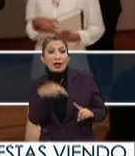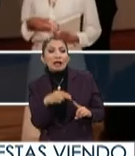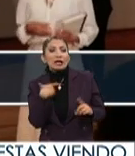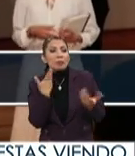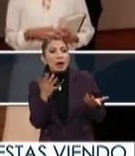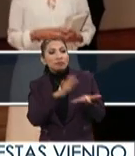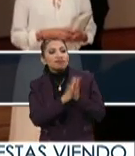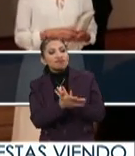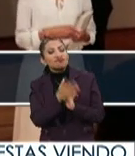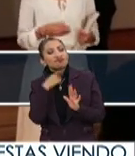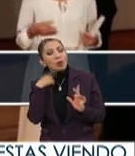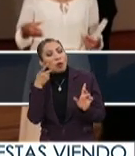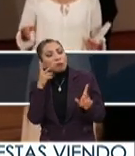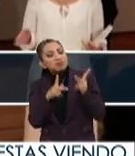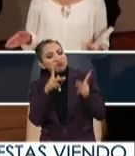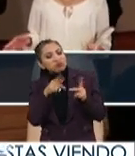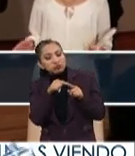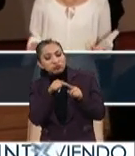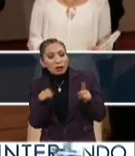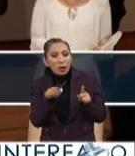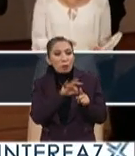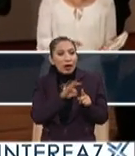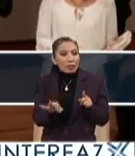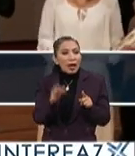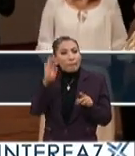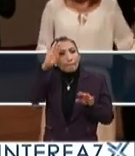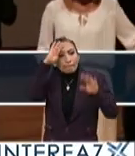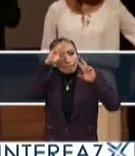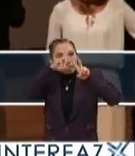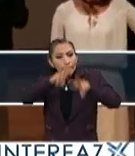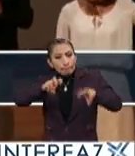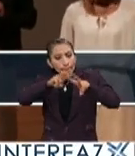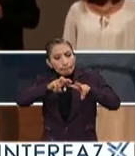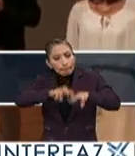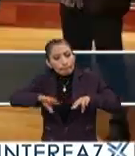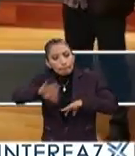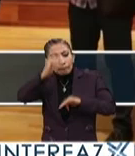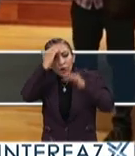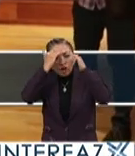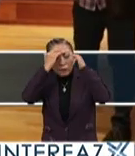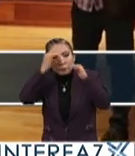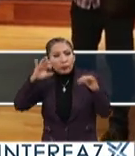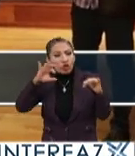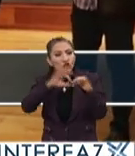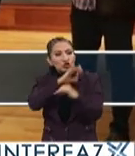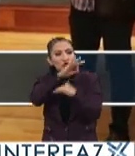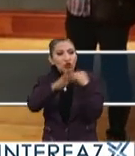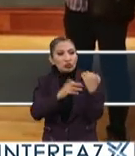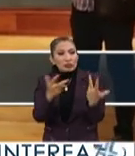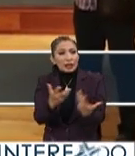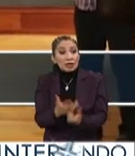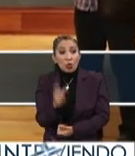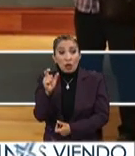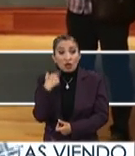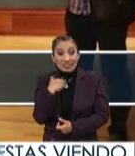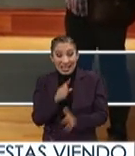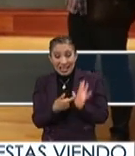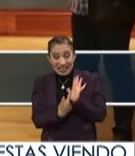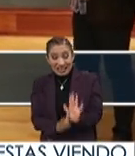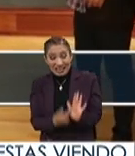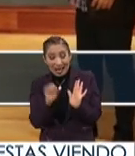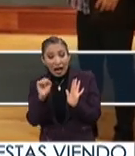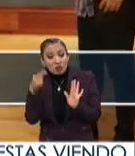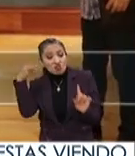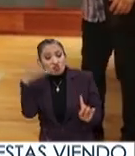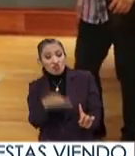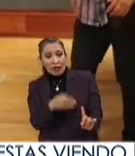se convierta en un diálogo horizontal y que pueda haber una reflexión y que el conocimiento se construya entre todos. Cuando ya se plantea algo